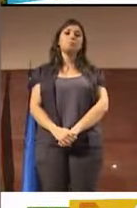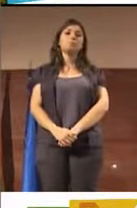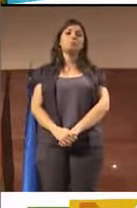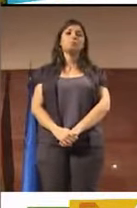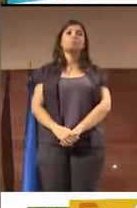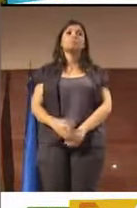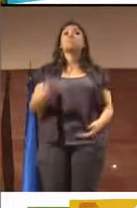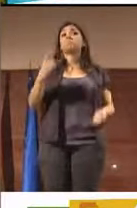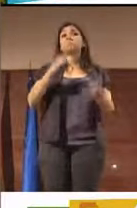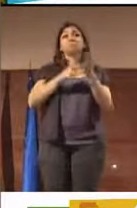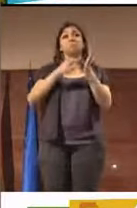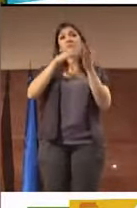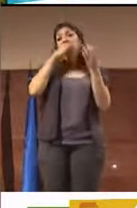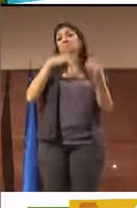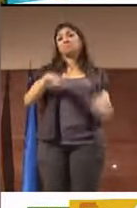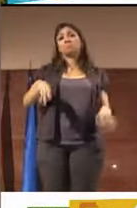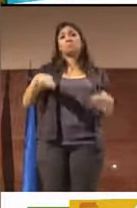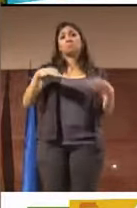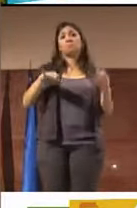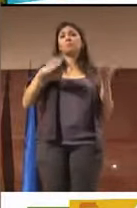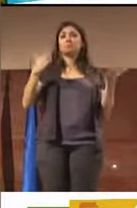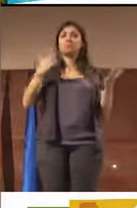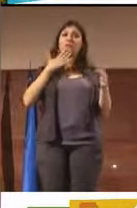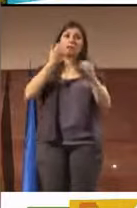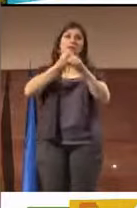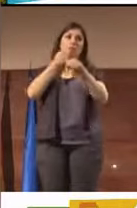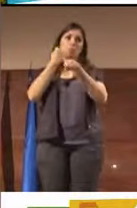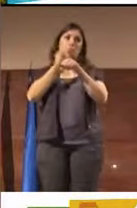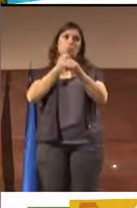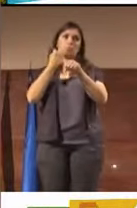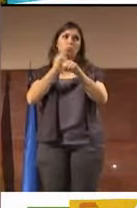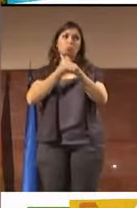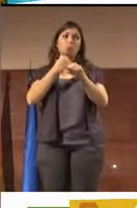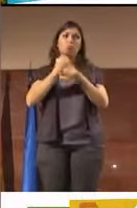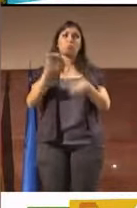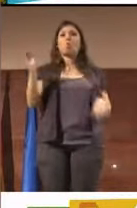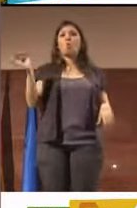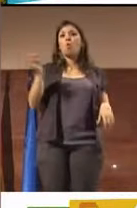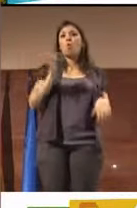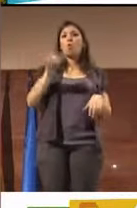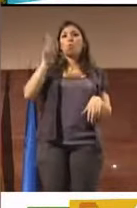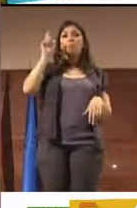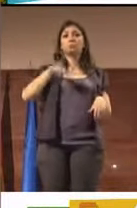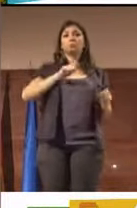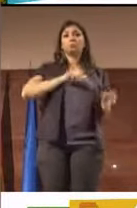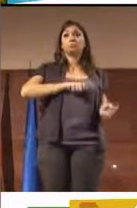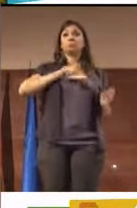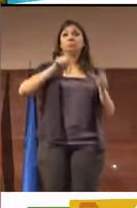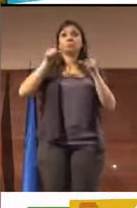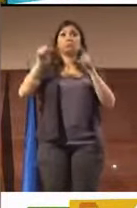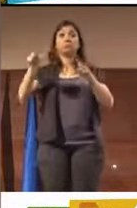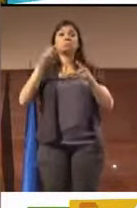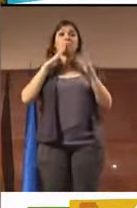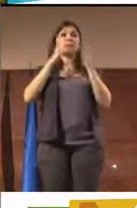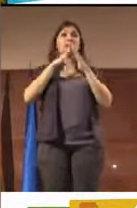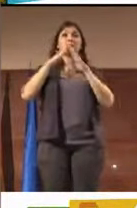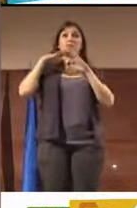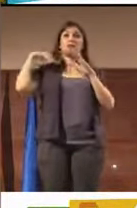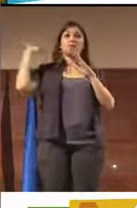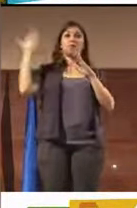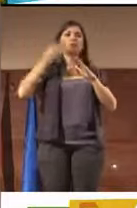Es un sistema muy sencillo que nos permite, tanto en el mundo del trabajo, como cuando alguien se desplaza fuera de su domicilio, bien